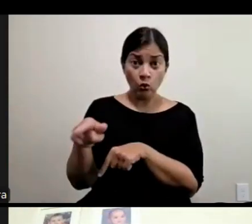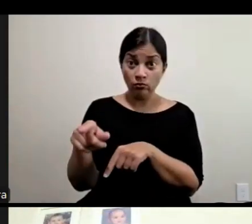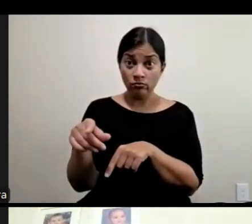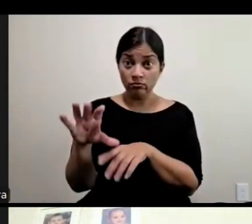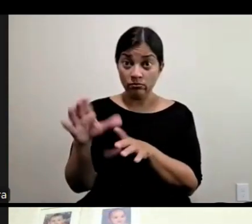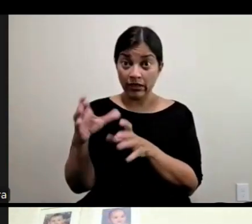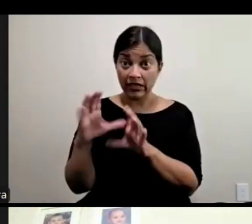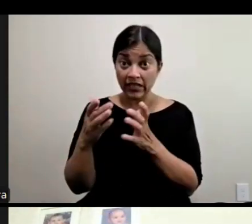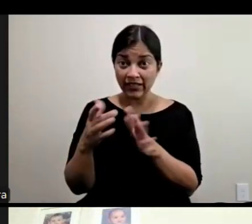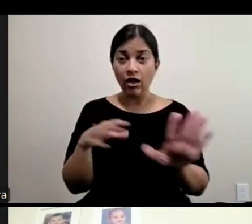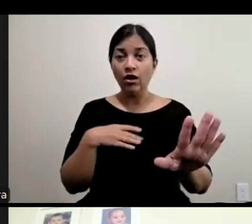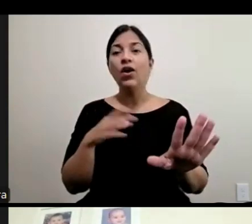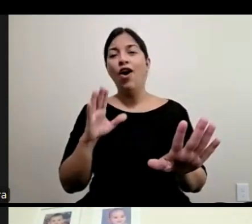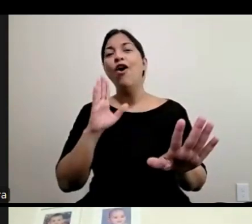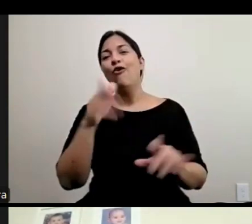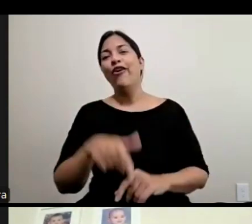Voy ahora a eso.